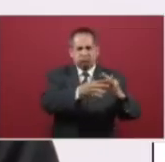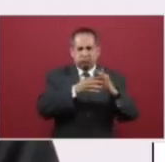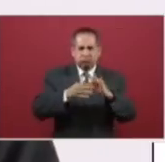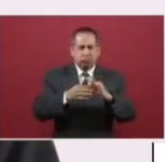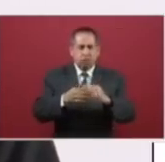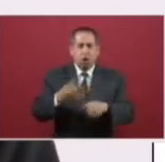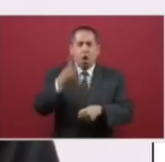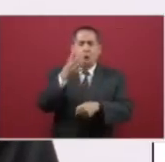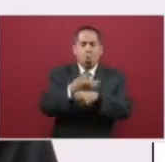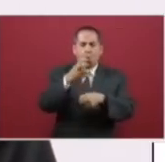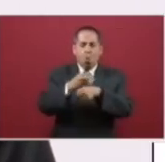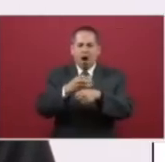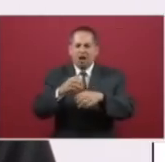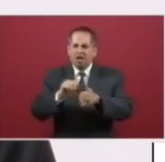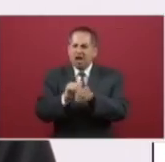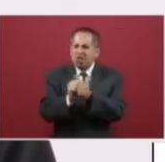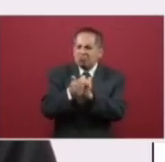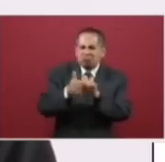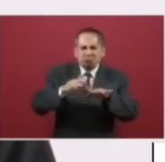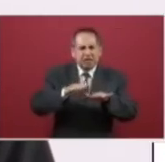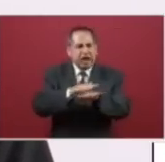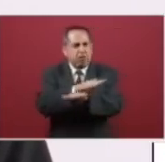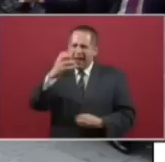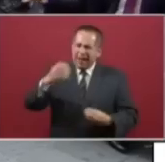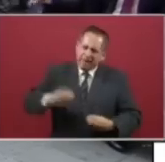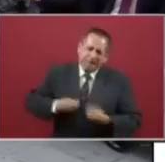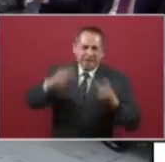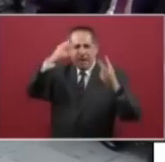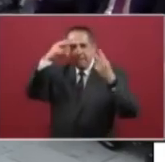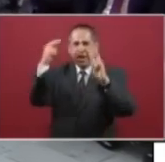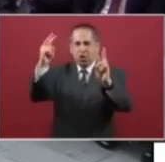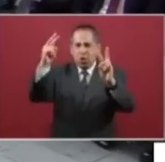variante de la corrupción es aceptar